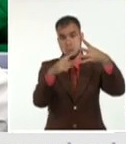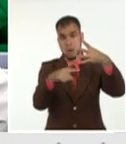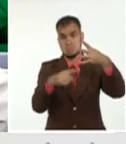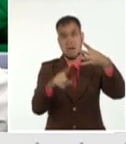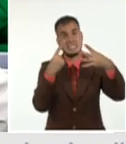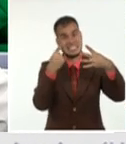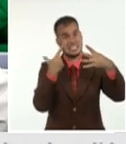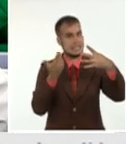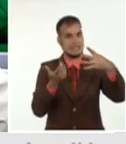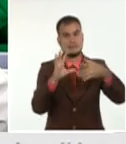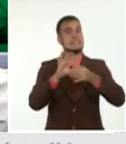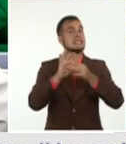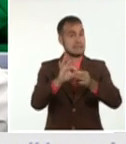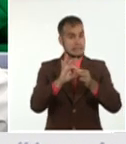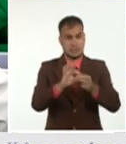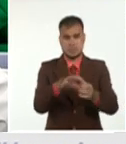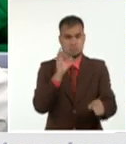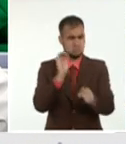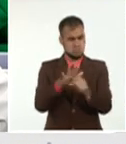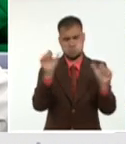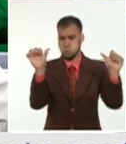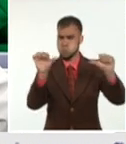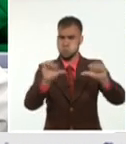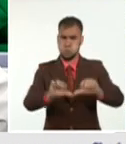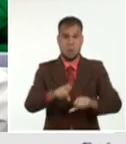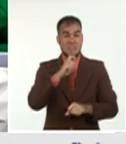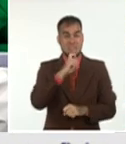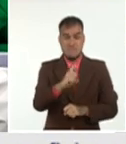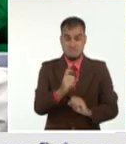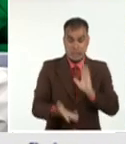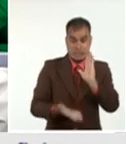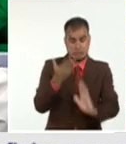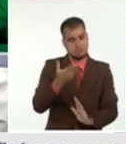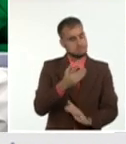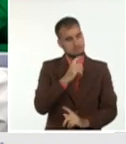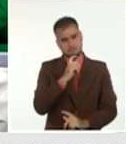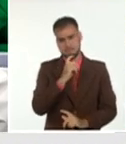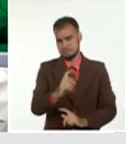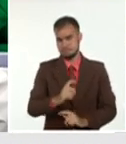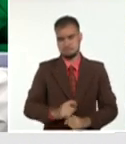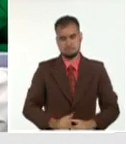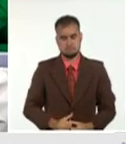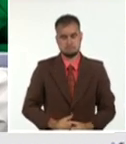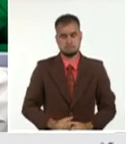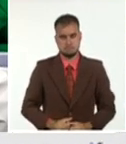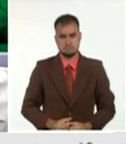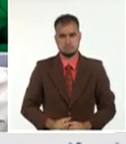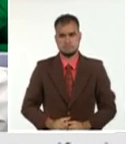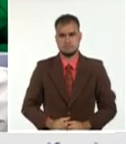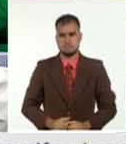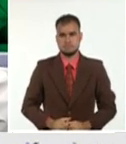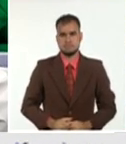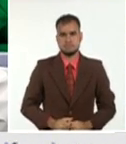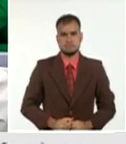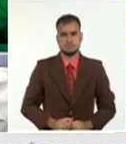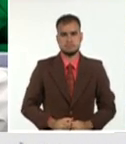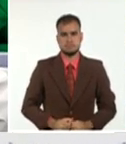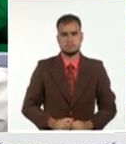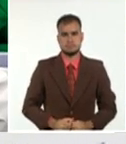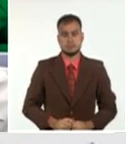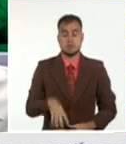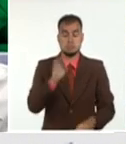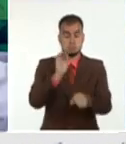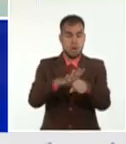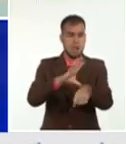que realmente es difícil que no se complique en su evolución. Inicialmente con falta de